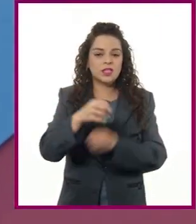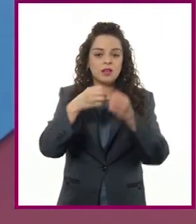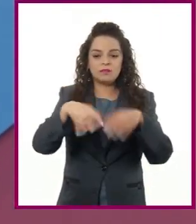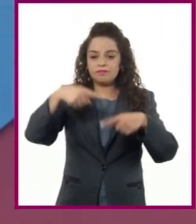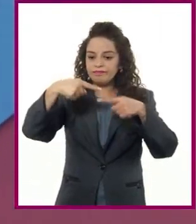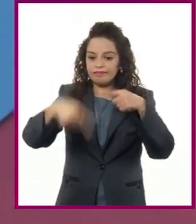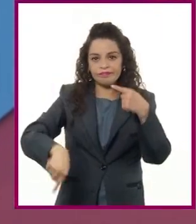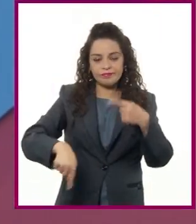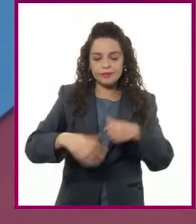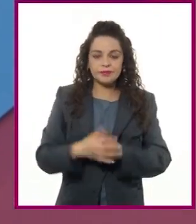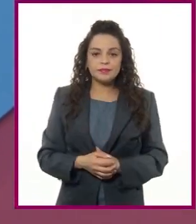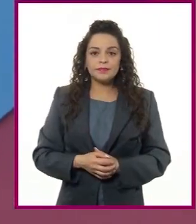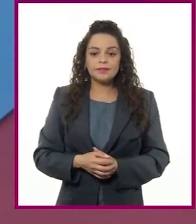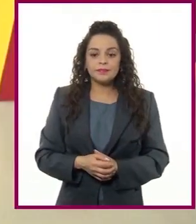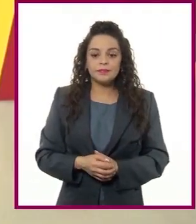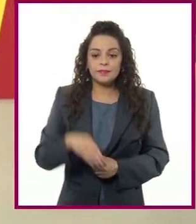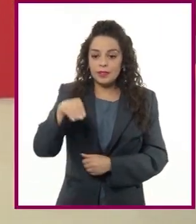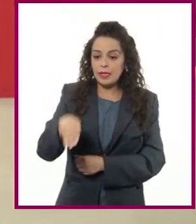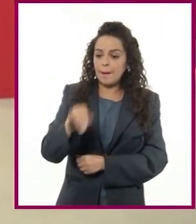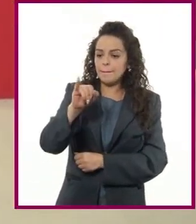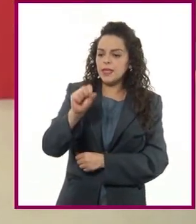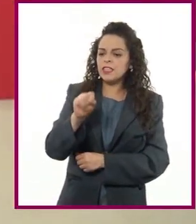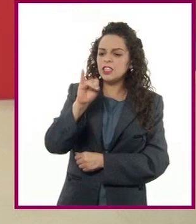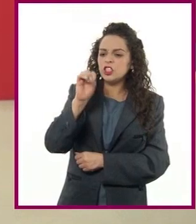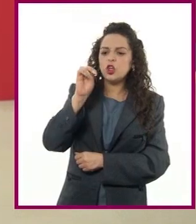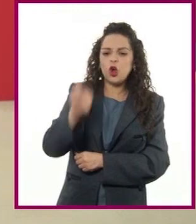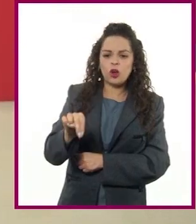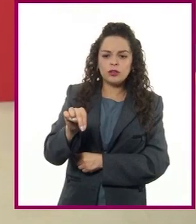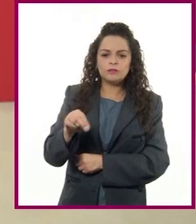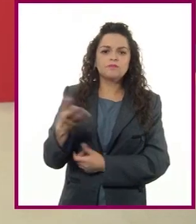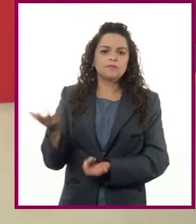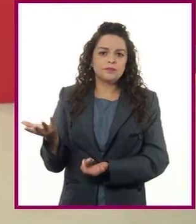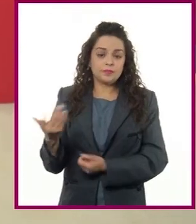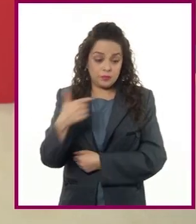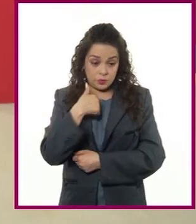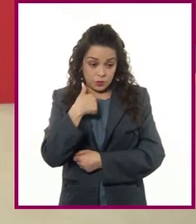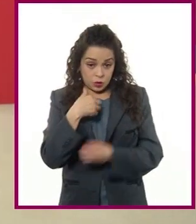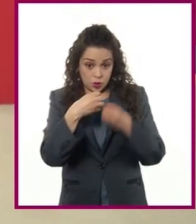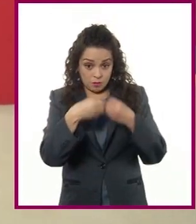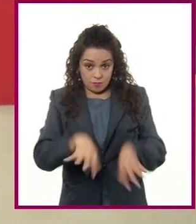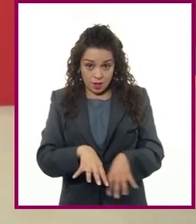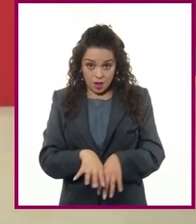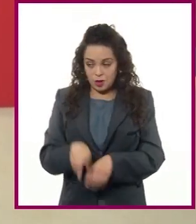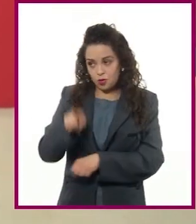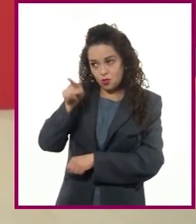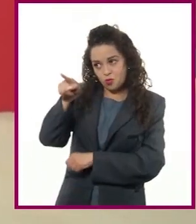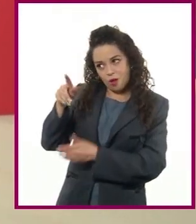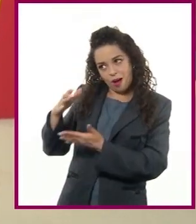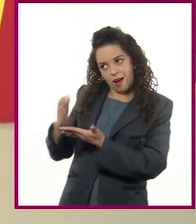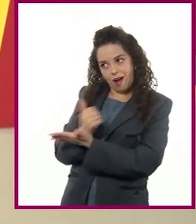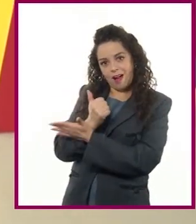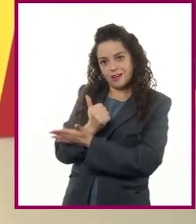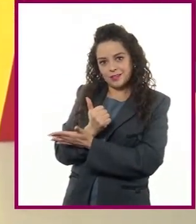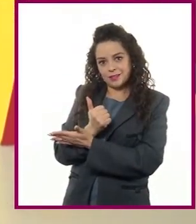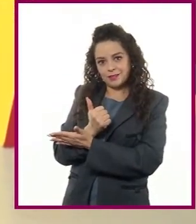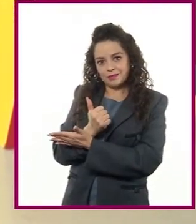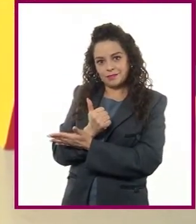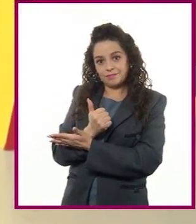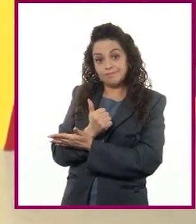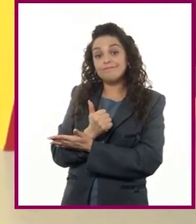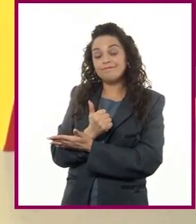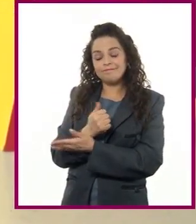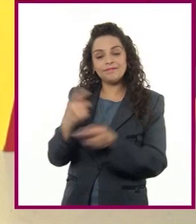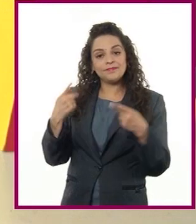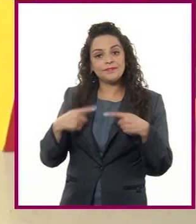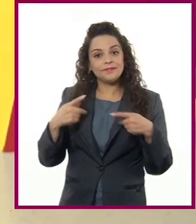Sumisión. Relación. Yo pierdo, tú ganas. La persona tiene